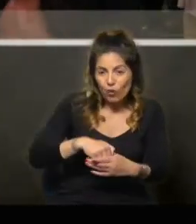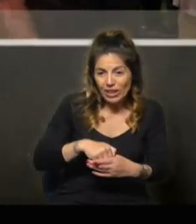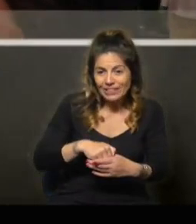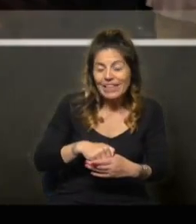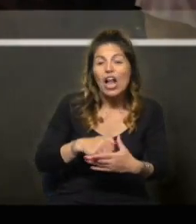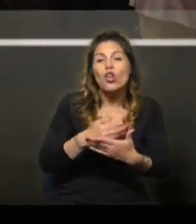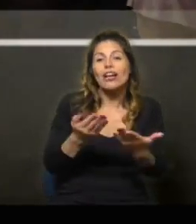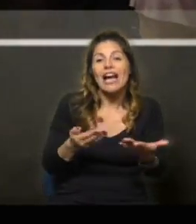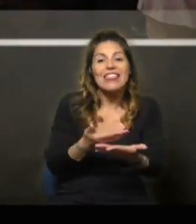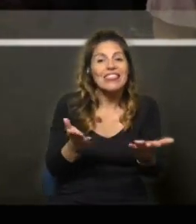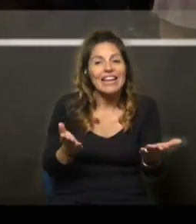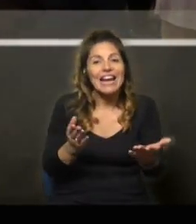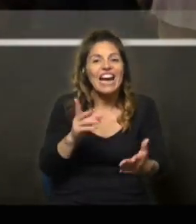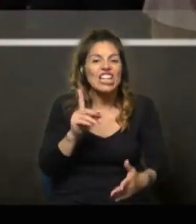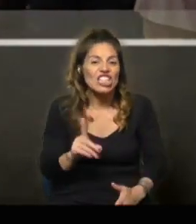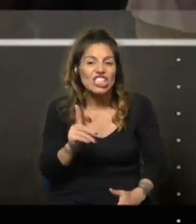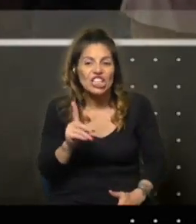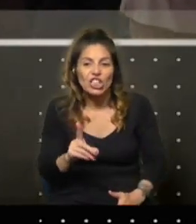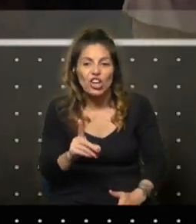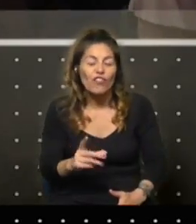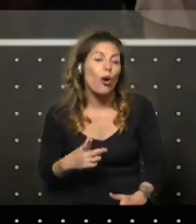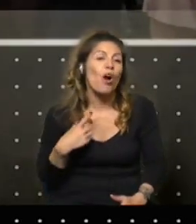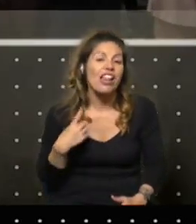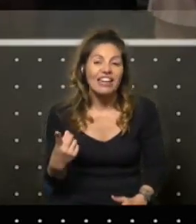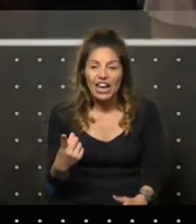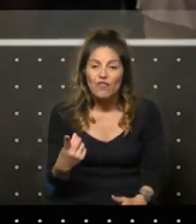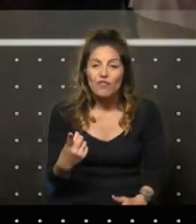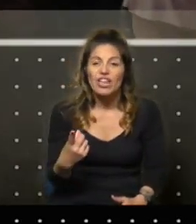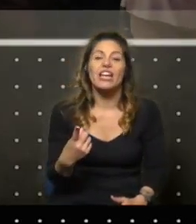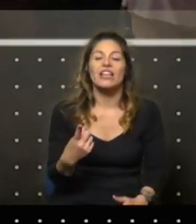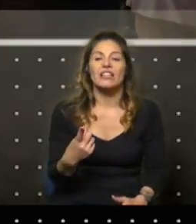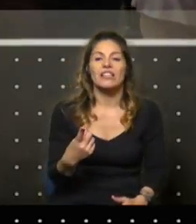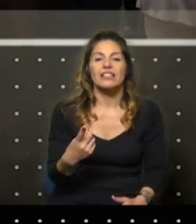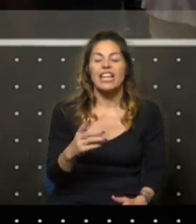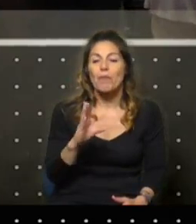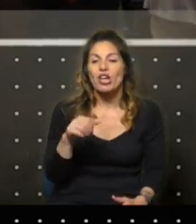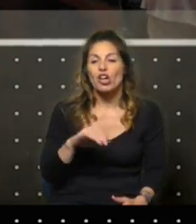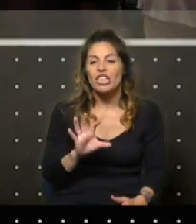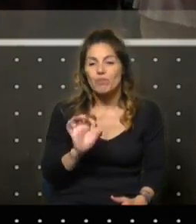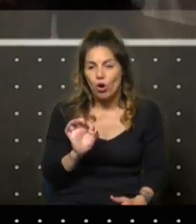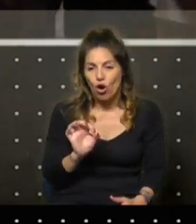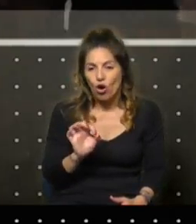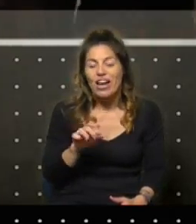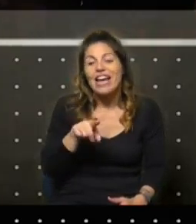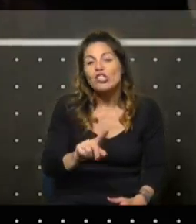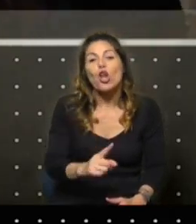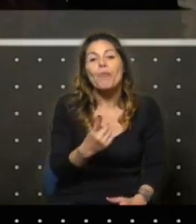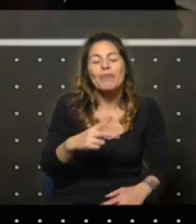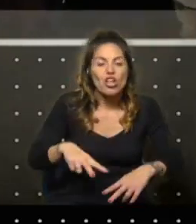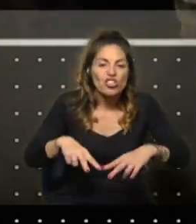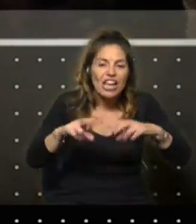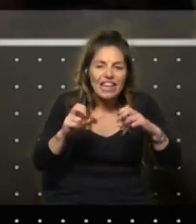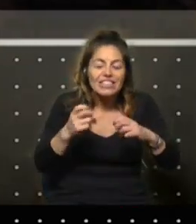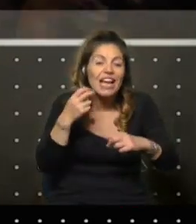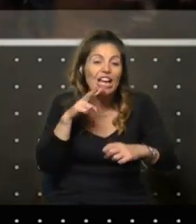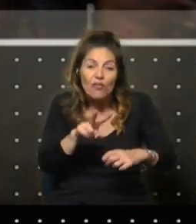alguna manera deja a kisil como el jefe de alguna manera del peronismo eso son los primeros análisis